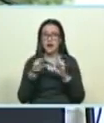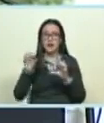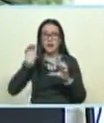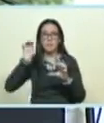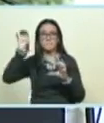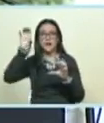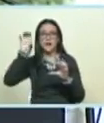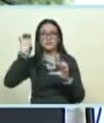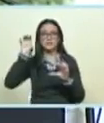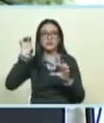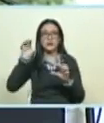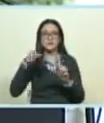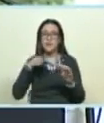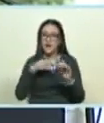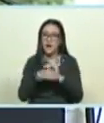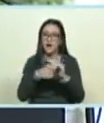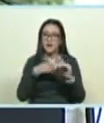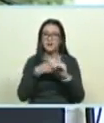patria